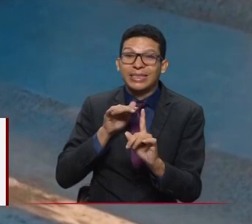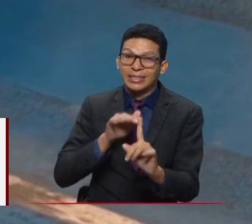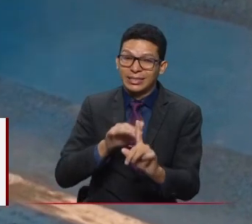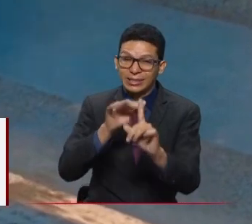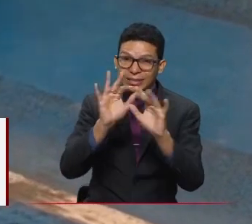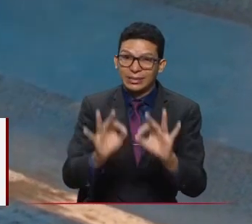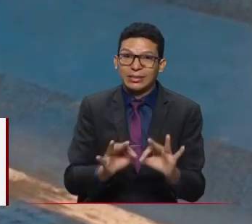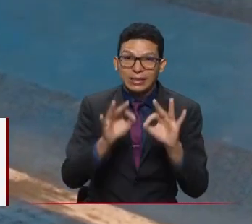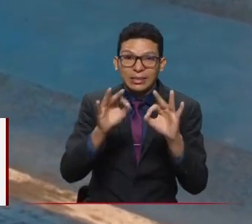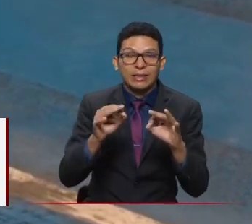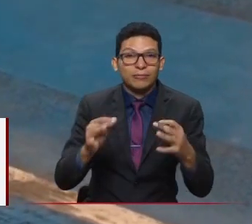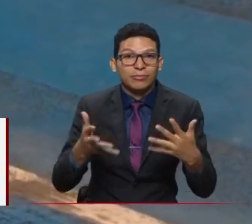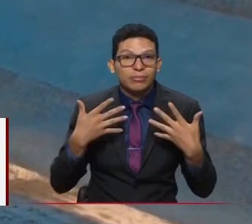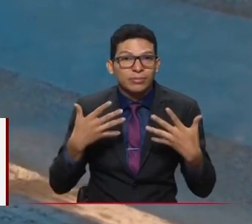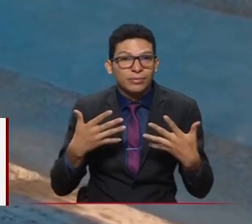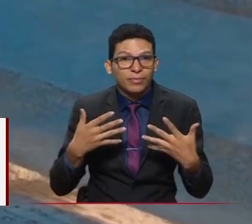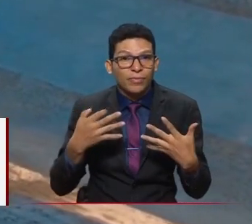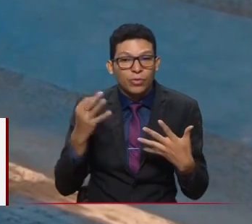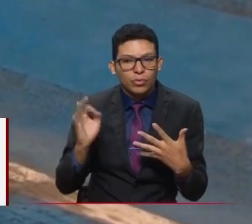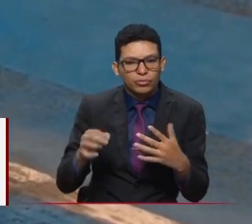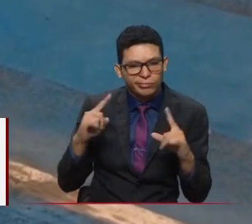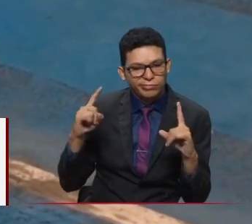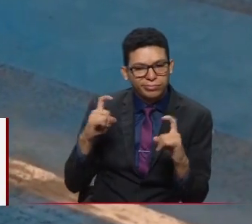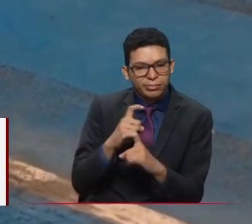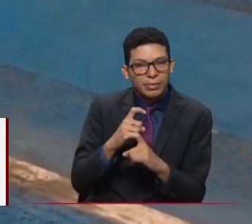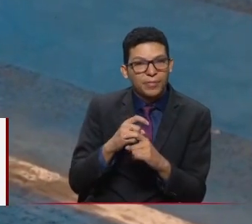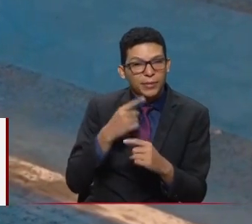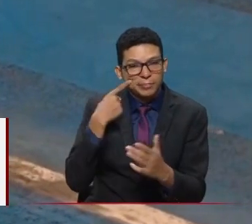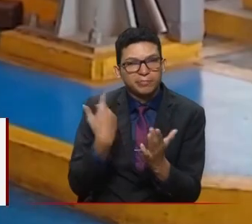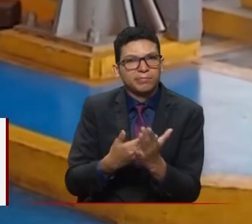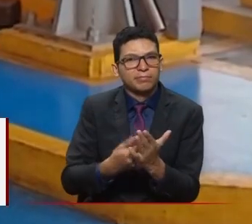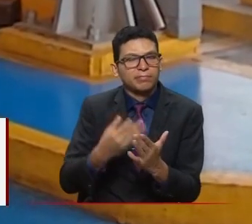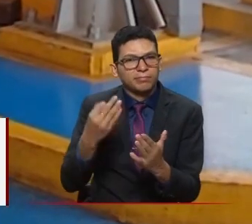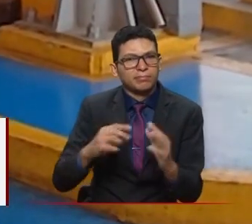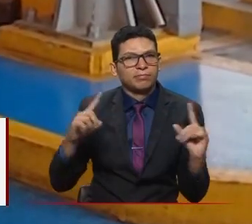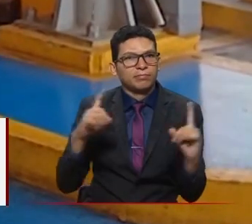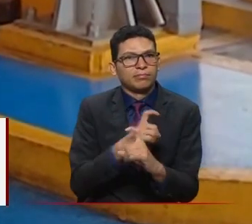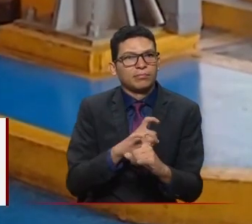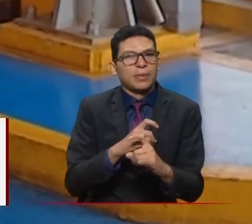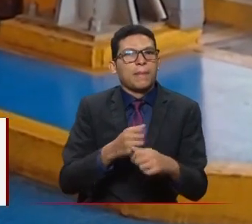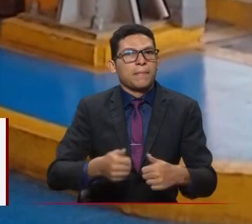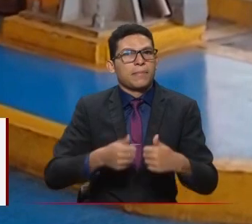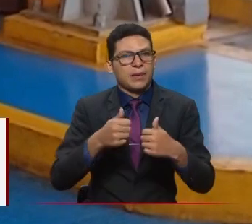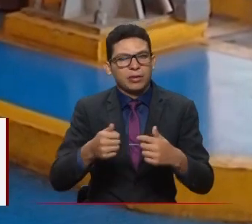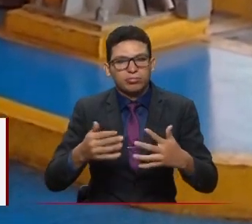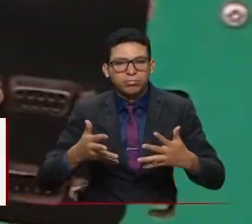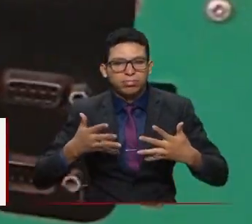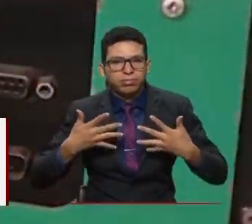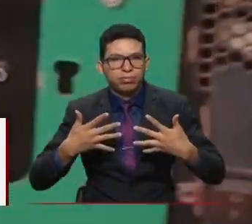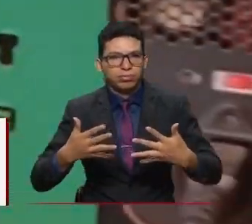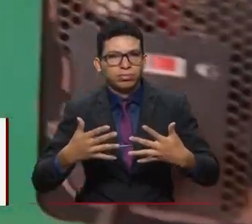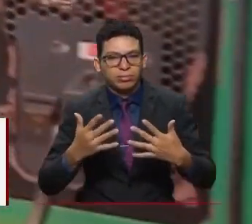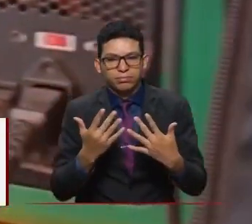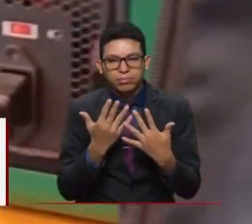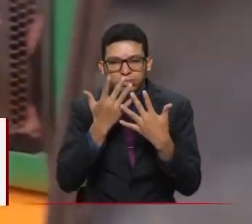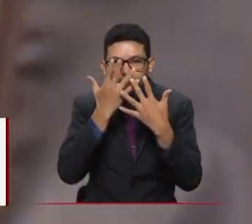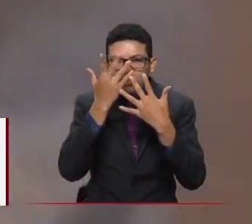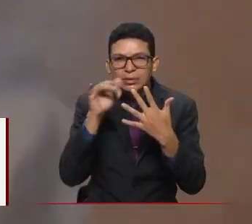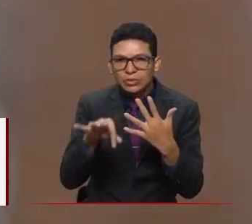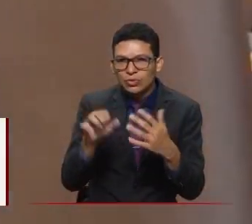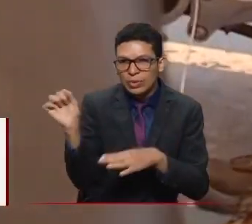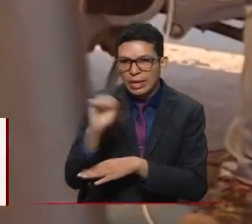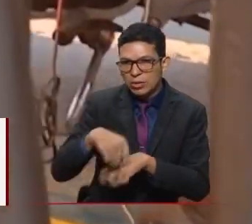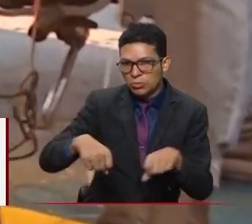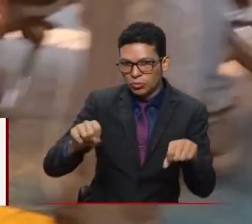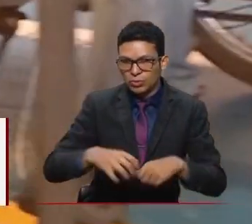del aire porque no asegura que los analizadores revisen y analicen bien los gases de los vehículos. ¿Cuál es el